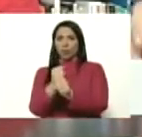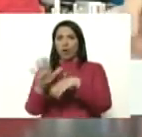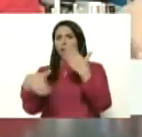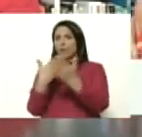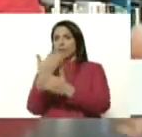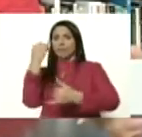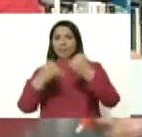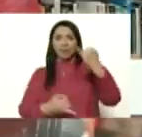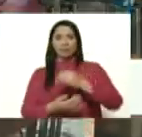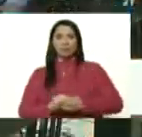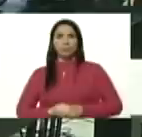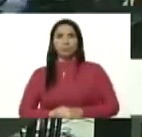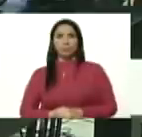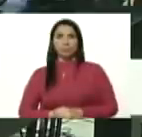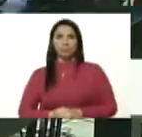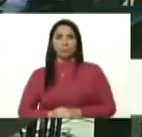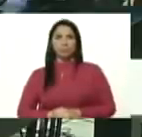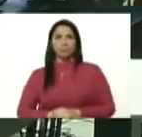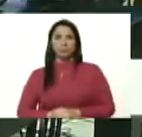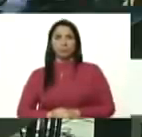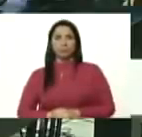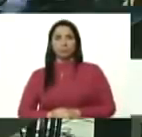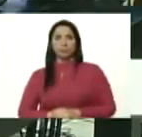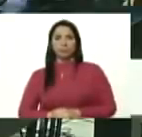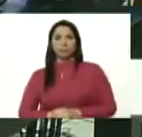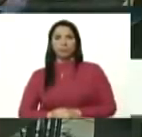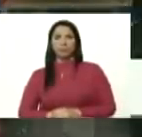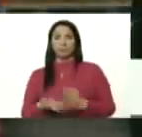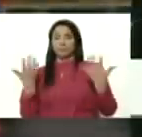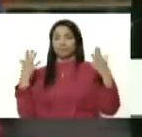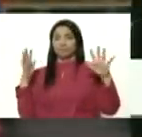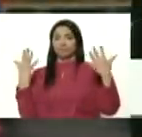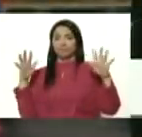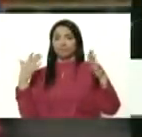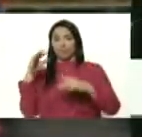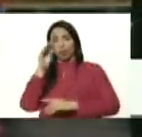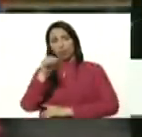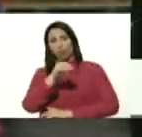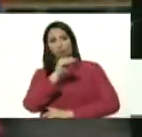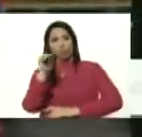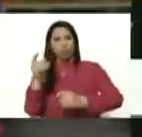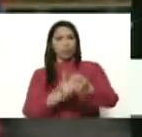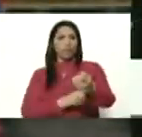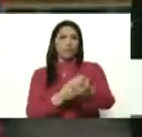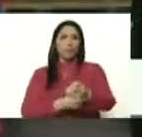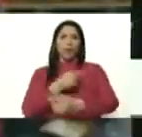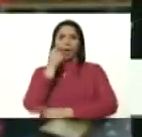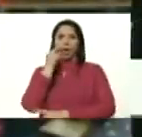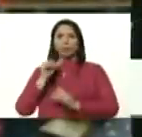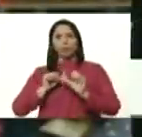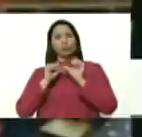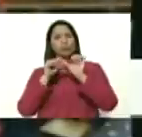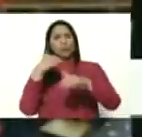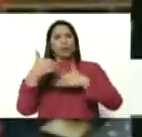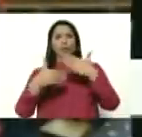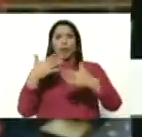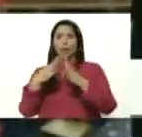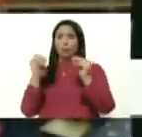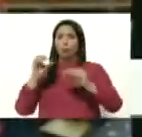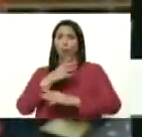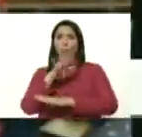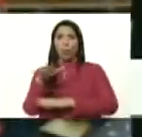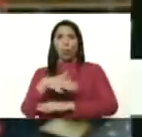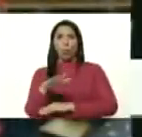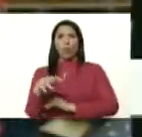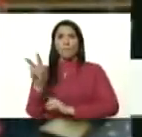el fin. Hasta el fin, presidente. Un abrazo. Que Dios los bendiga, hermano. Sigan adelante, todo el país, todos